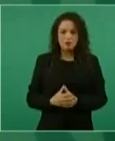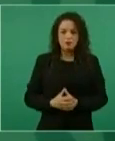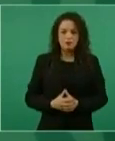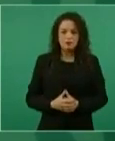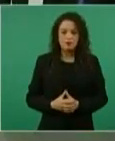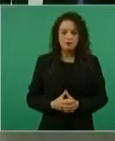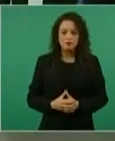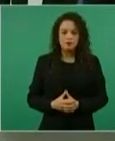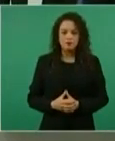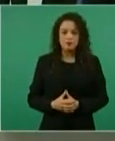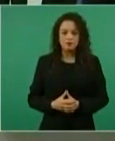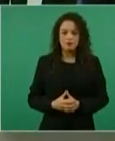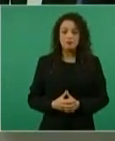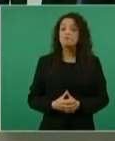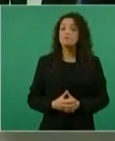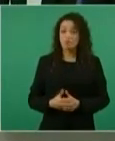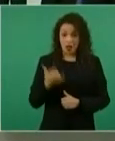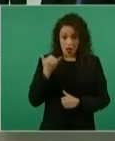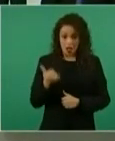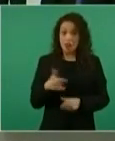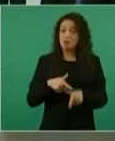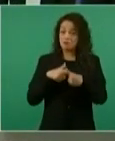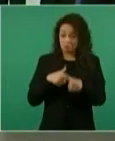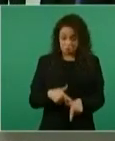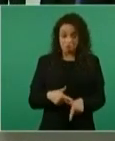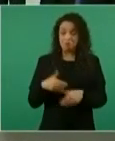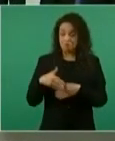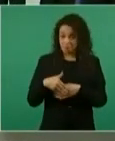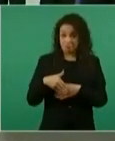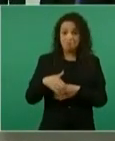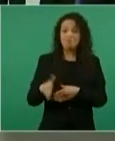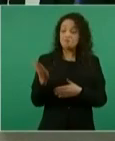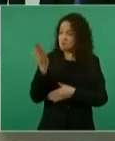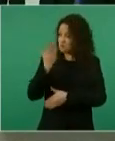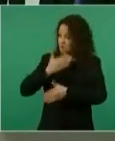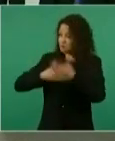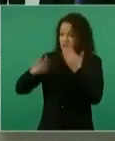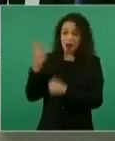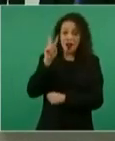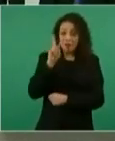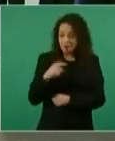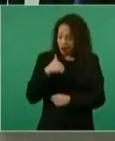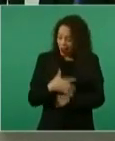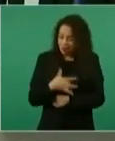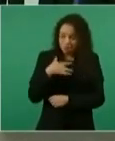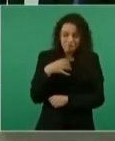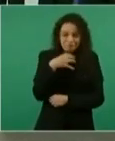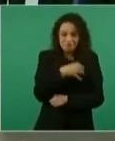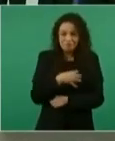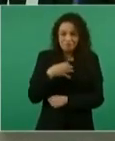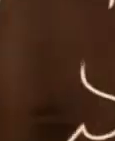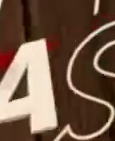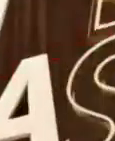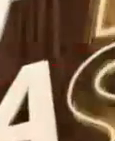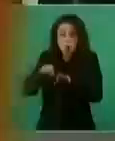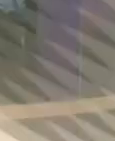y salió adelante. Estamos muy contentos con su